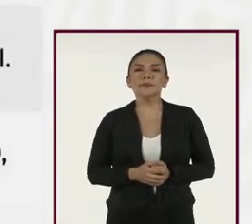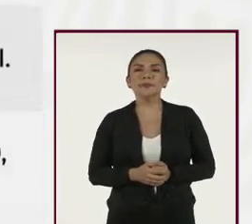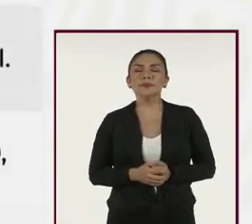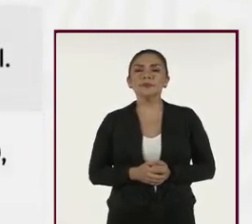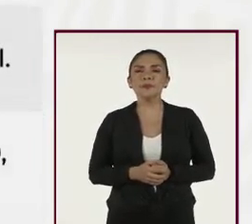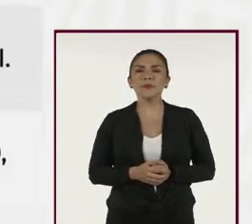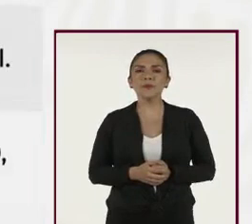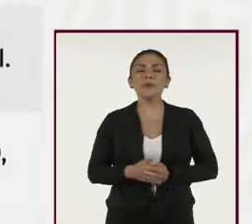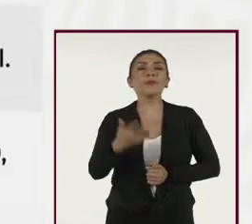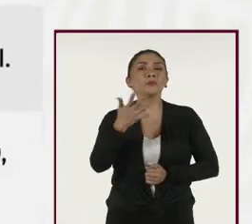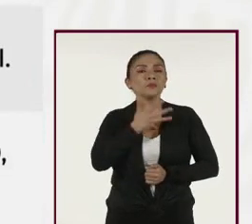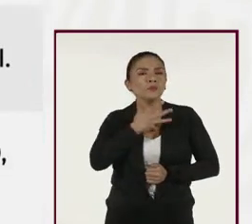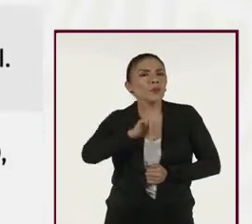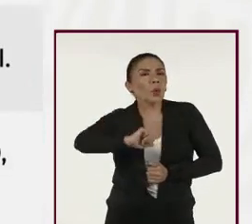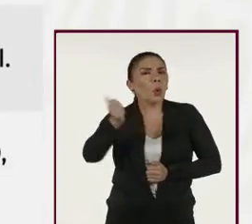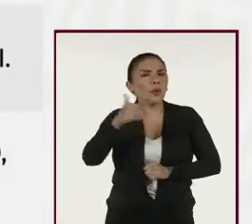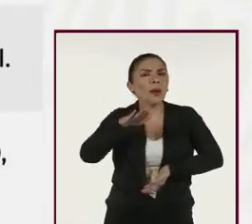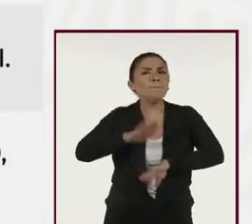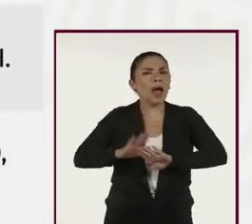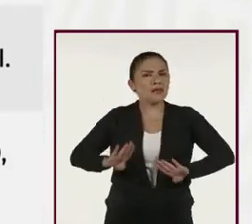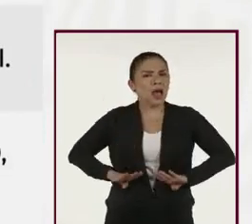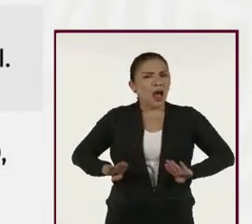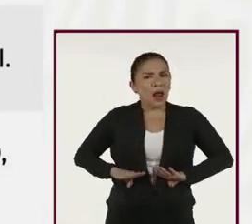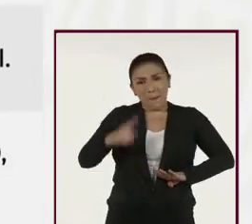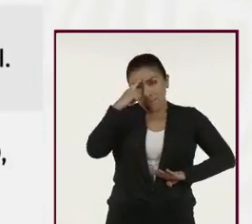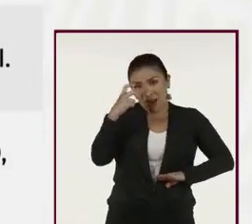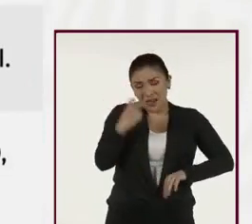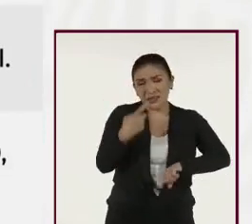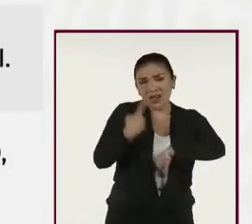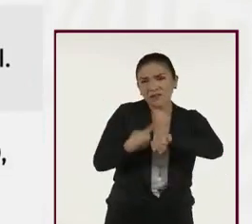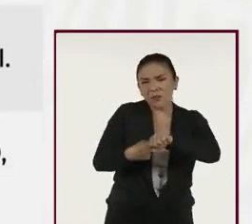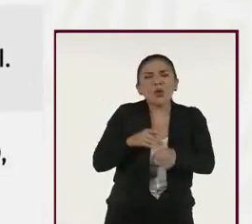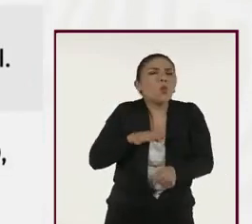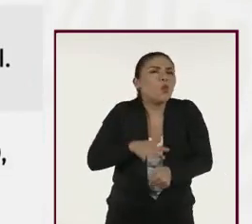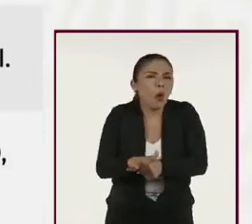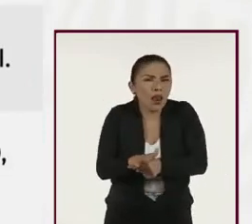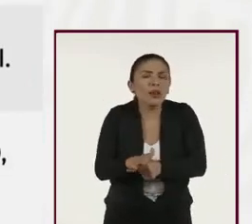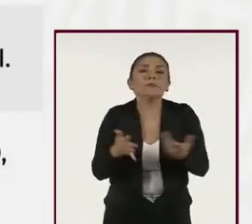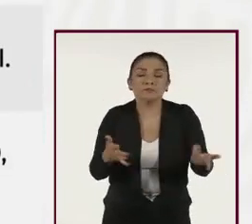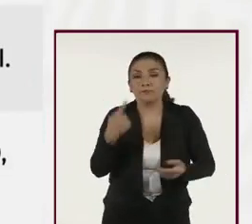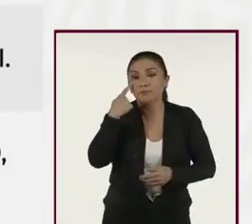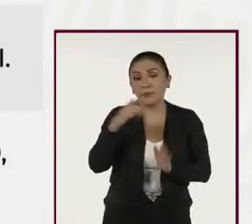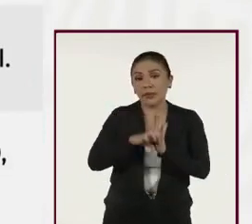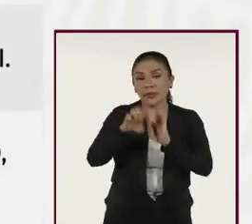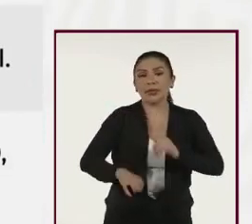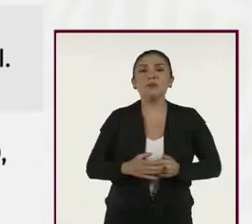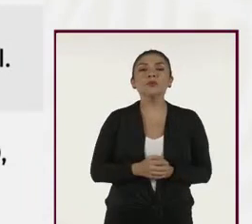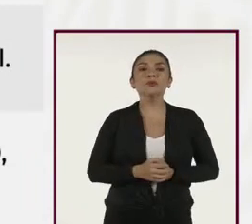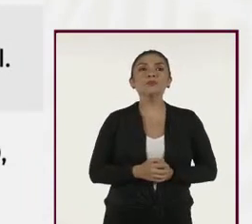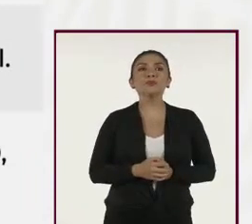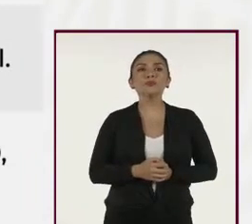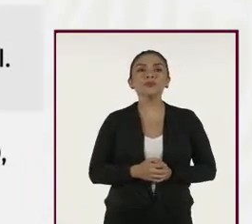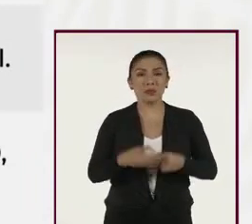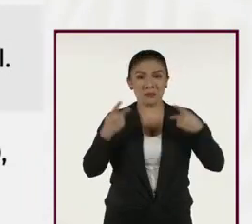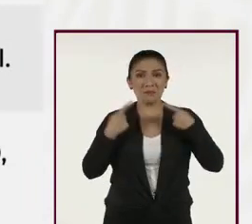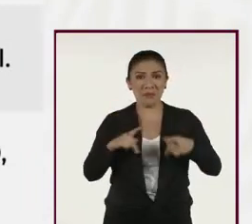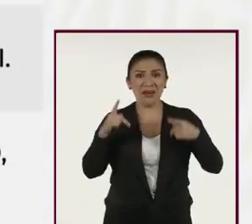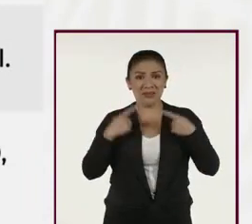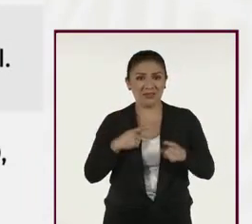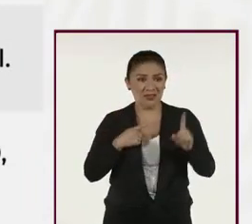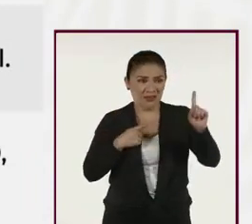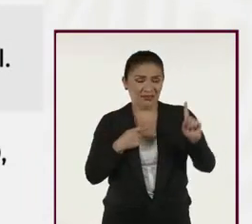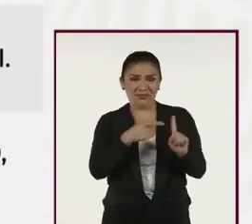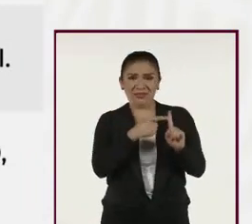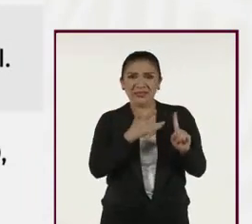son otras características presentes en el padecimiento, como es que la forma en la que se percibe la